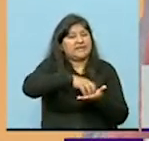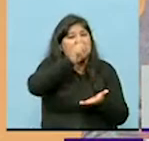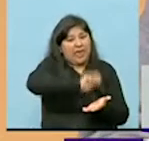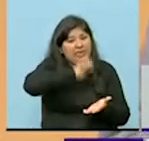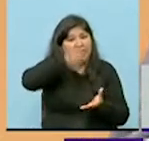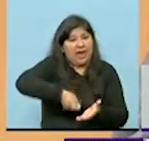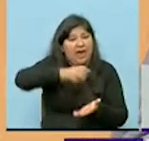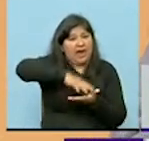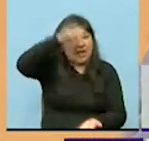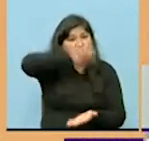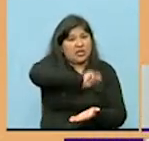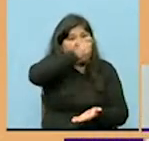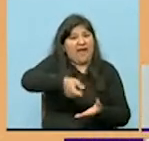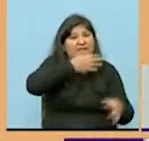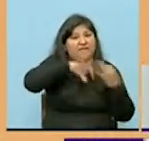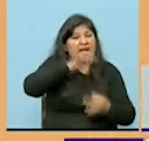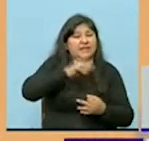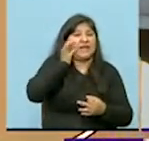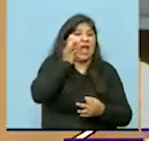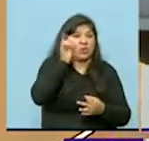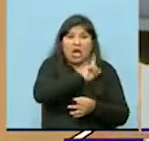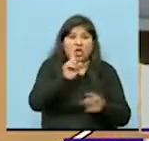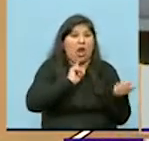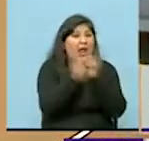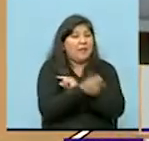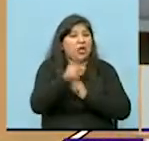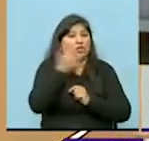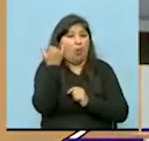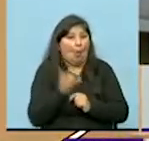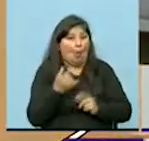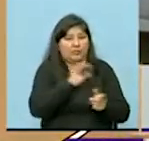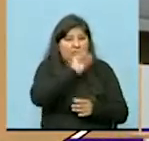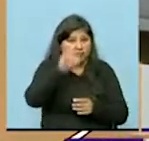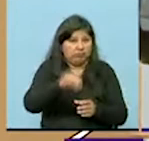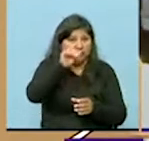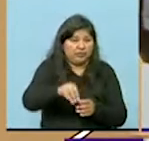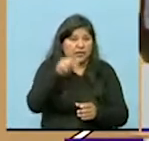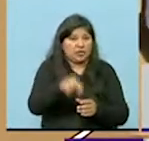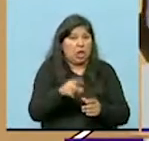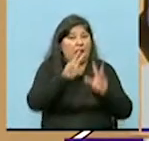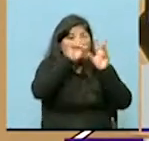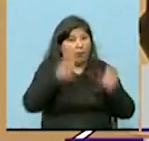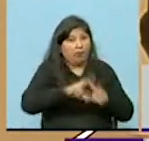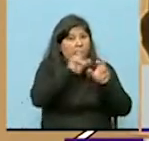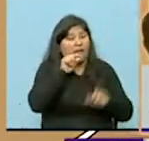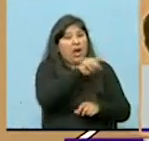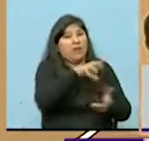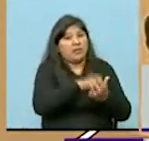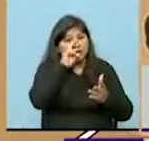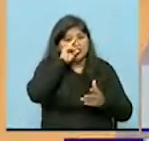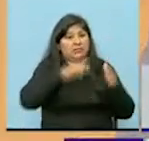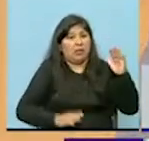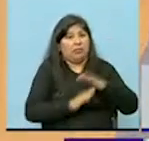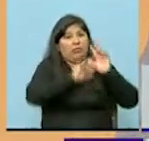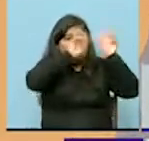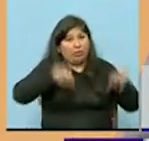nacional y provincial como ledesma por algún apoyo a las multinacionales también le ha quitado el biocombustible que la nafta que se hace con